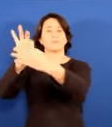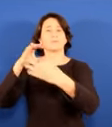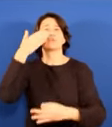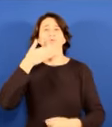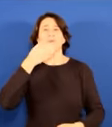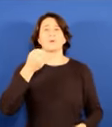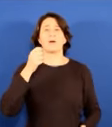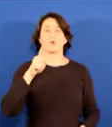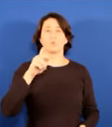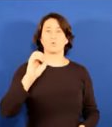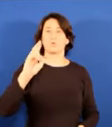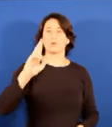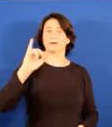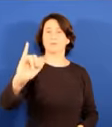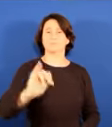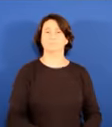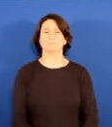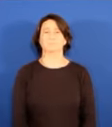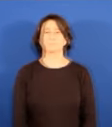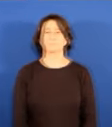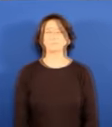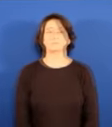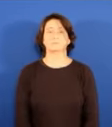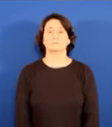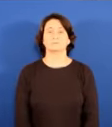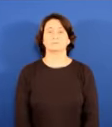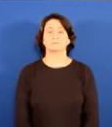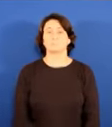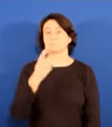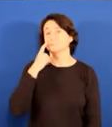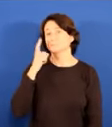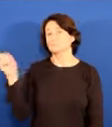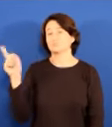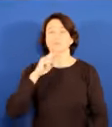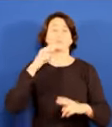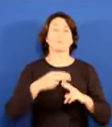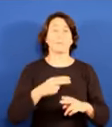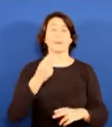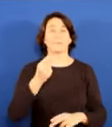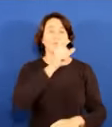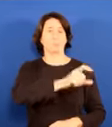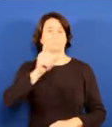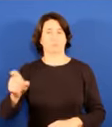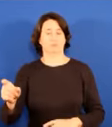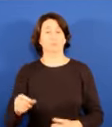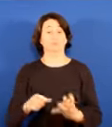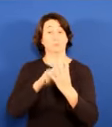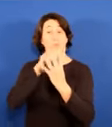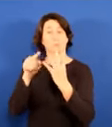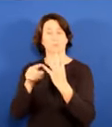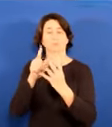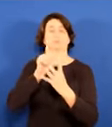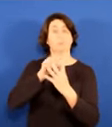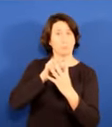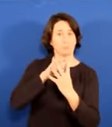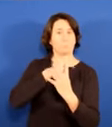sido escenario de la entrega de los premios Bizkaia Kirola, que constituyen un reconocimiento a las personas y entidades deportivas que han destacado por